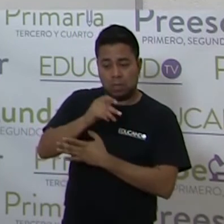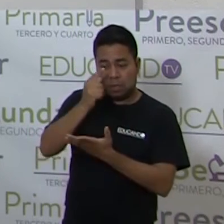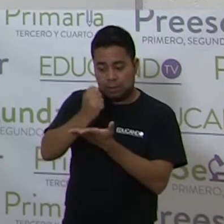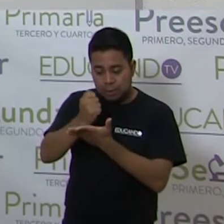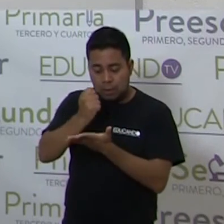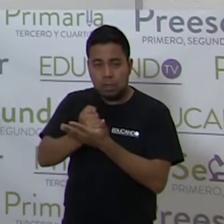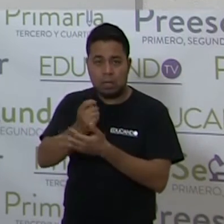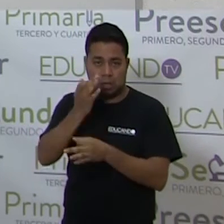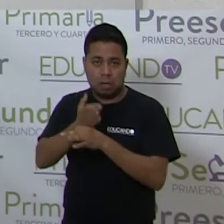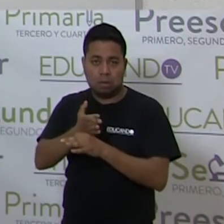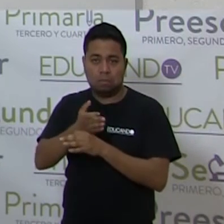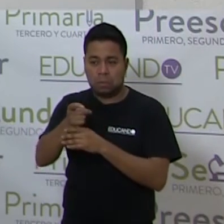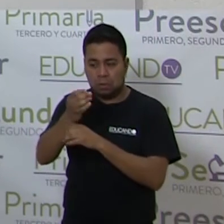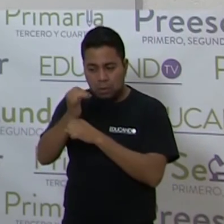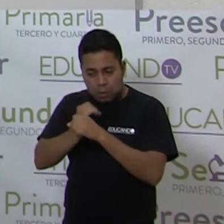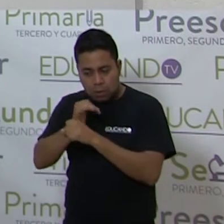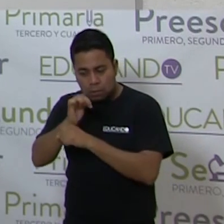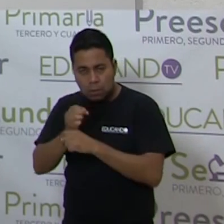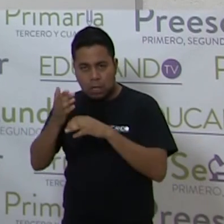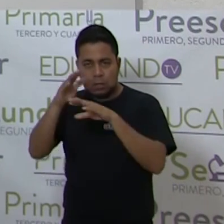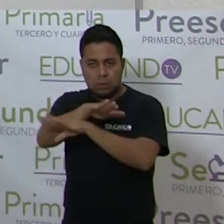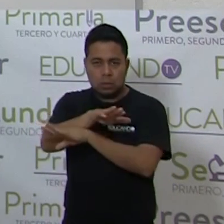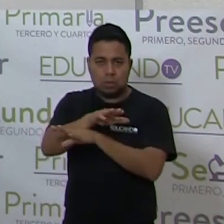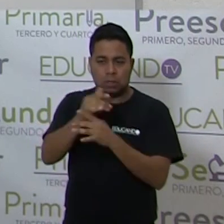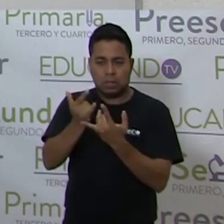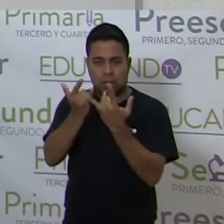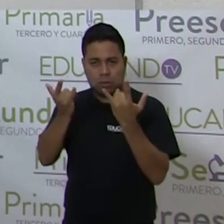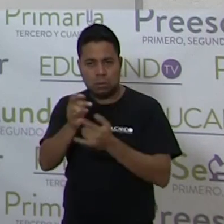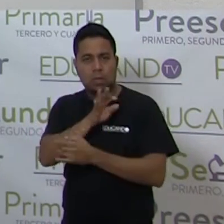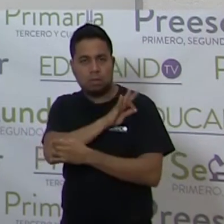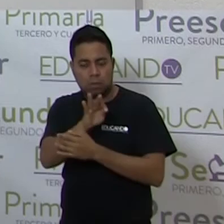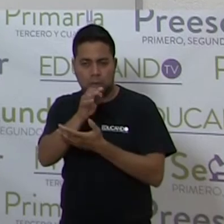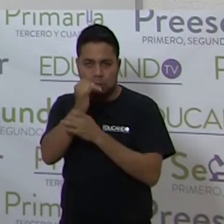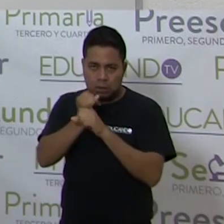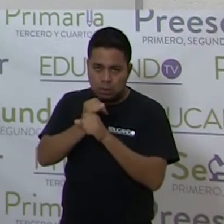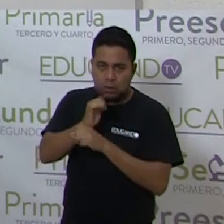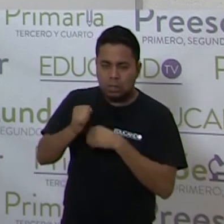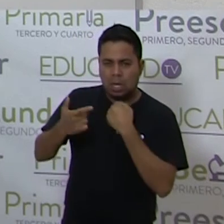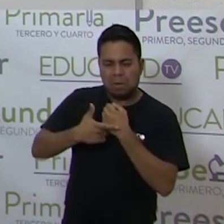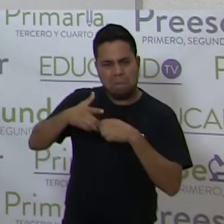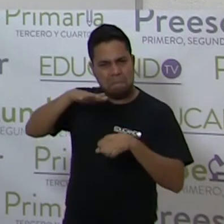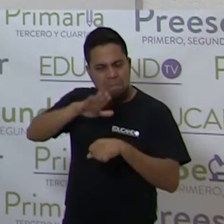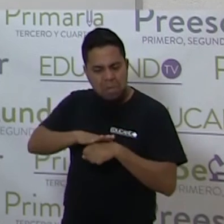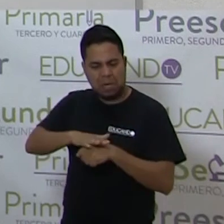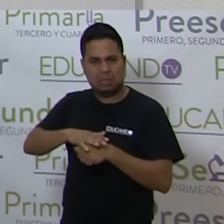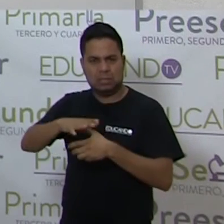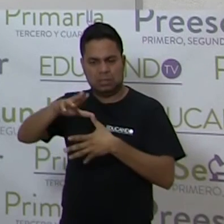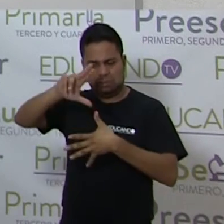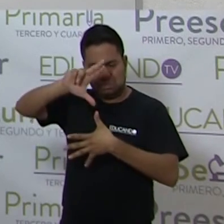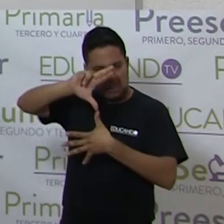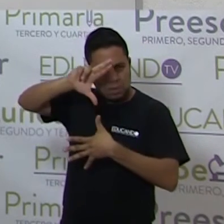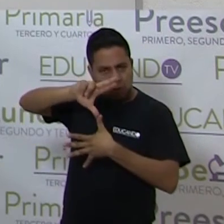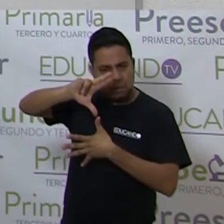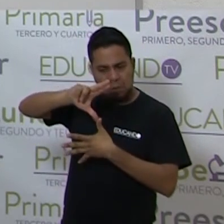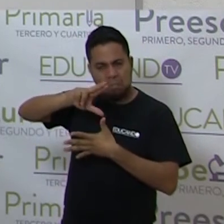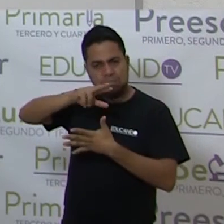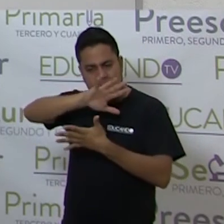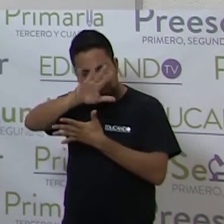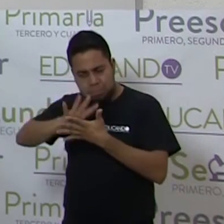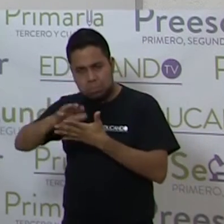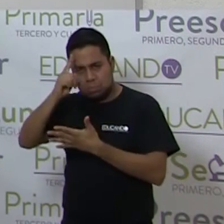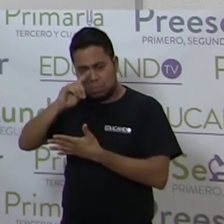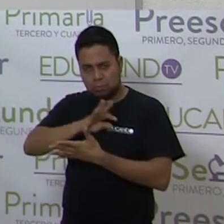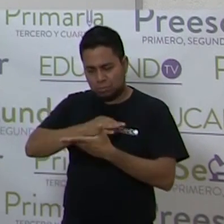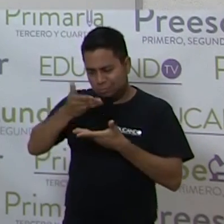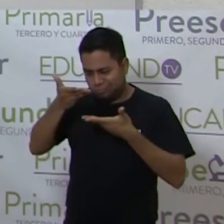investigando acerca de estos mitos, a ver si encuentran más mitos latinoamericanos para que ustedes los puedan